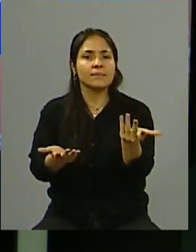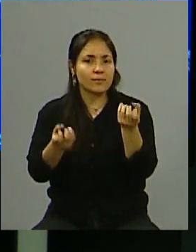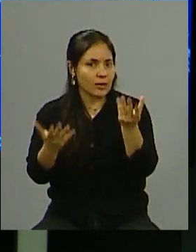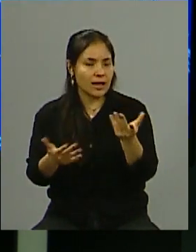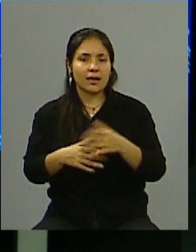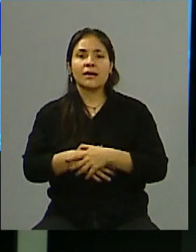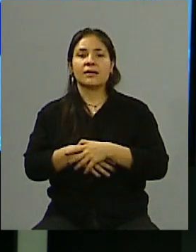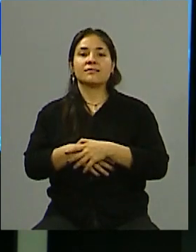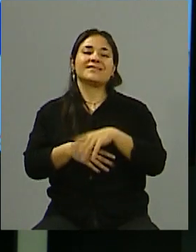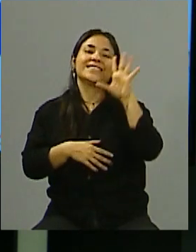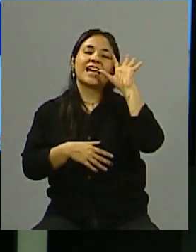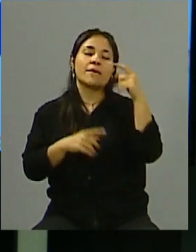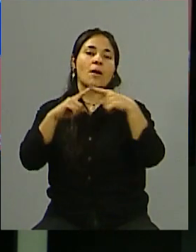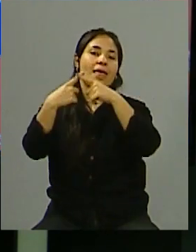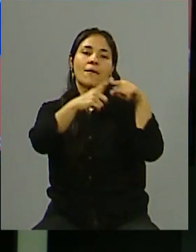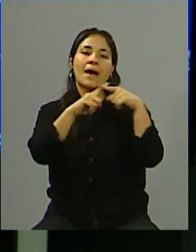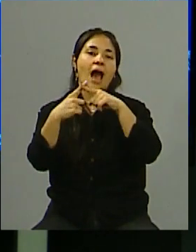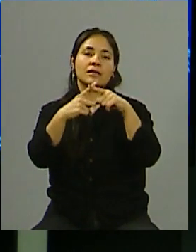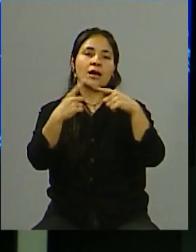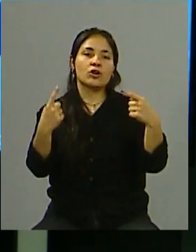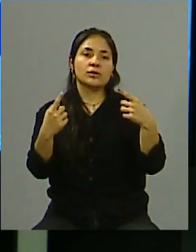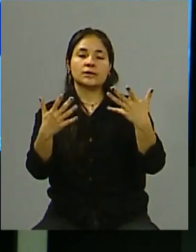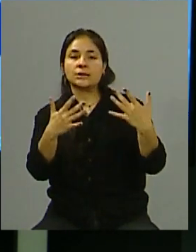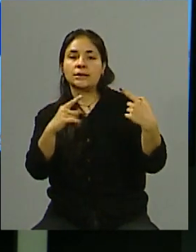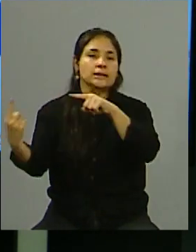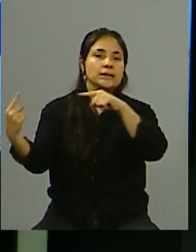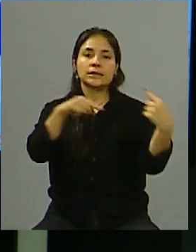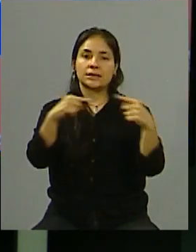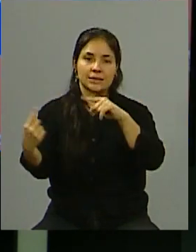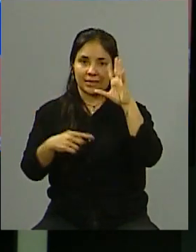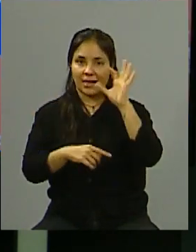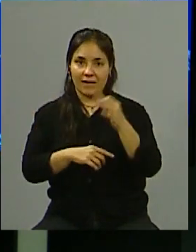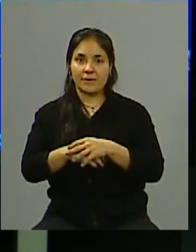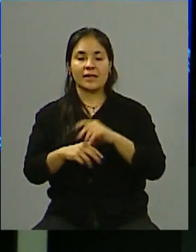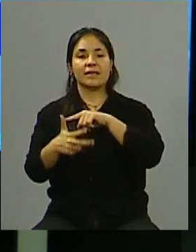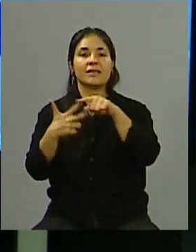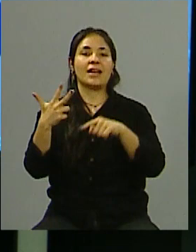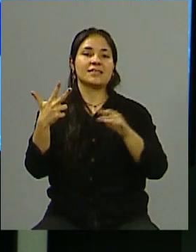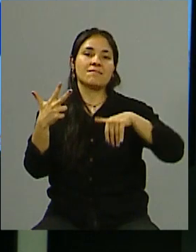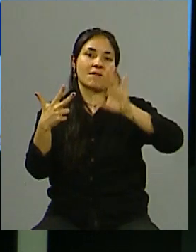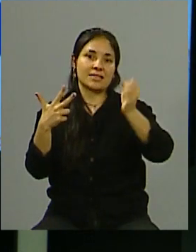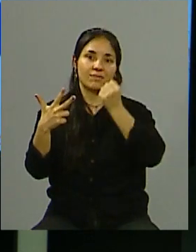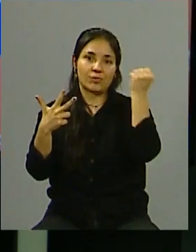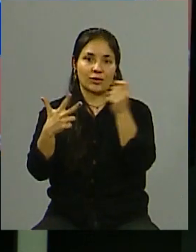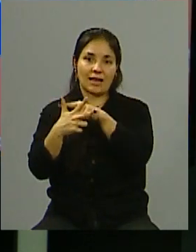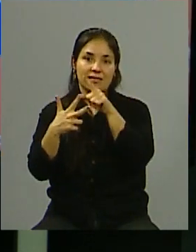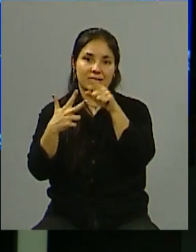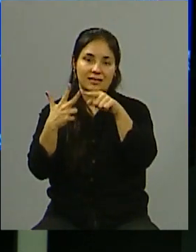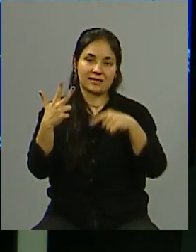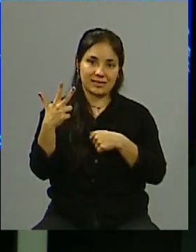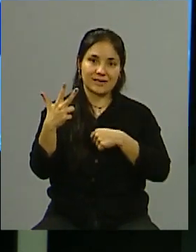promesa de cruces fuertes, de algunos choques interesantes, fundamentalmente entre los 3 principales actores que